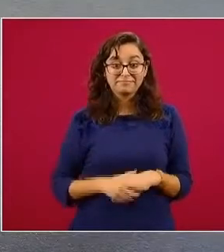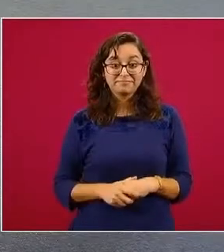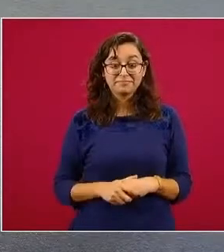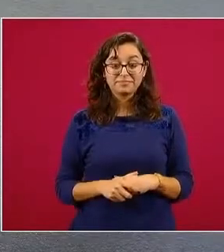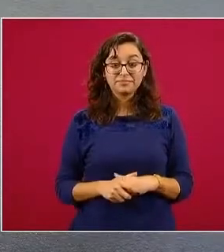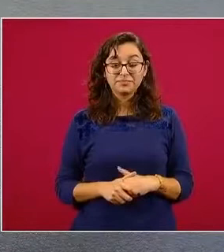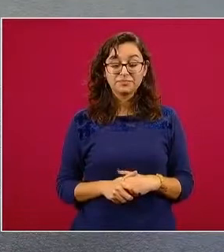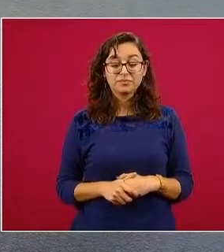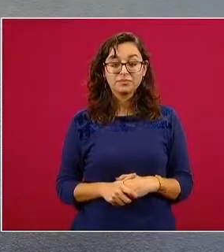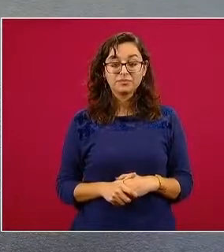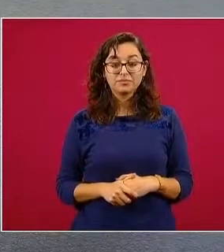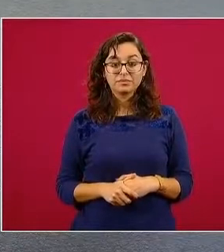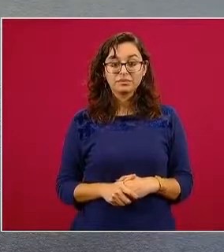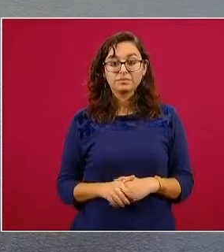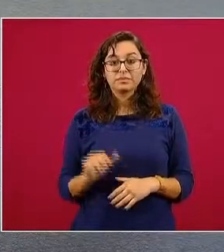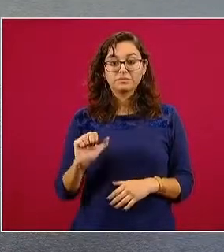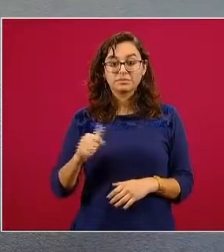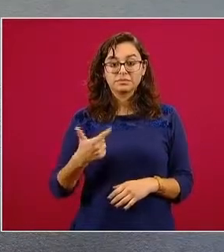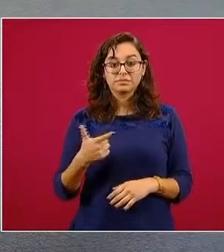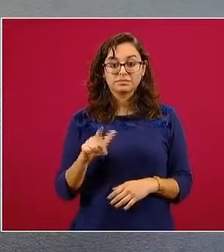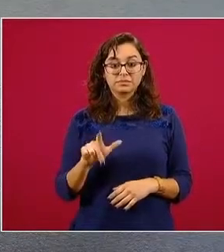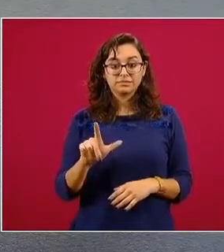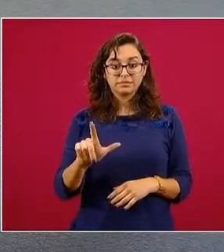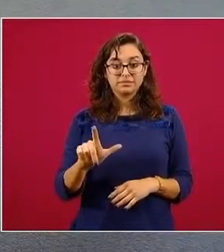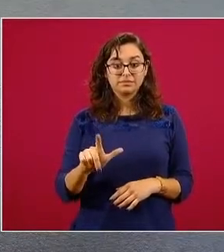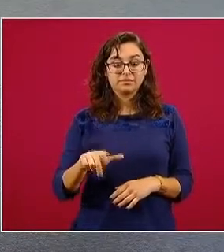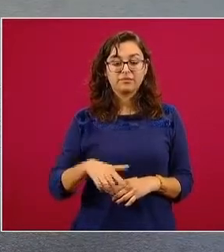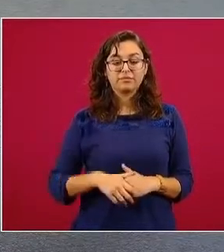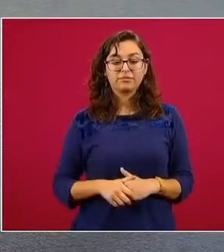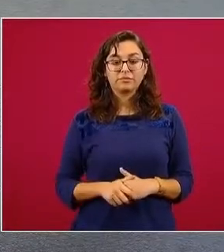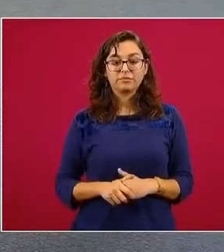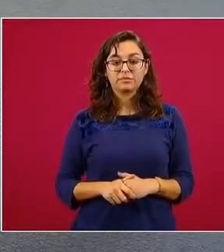Gracias. Ángel y Natalia Vitela.